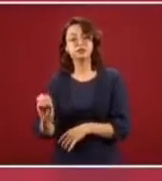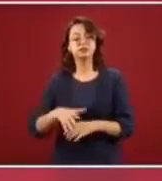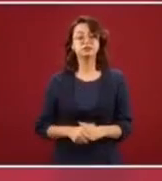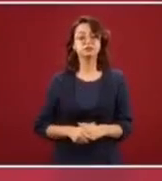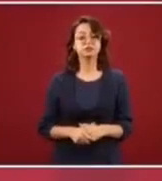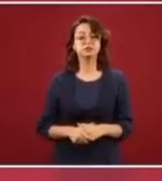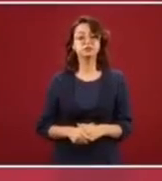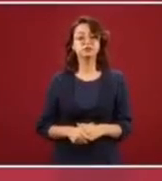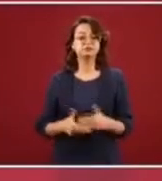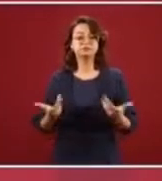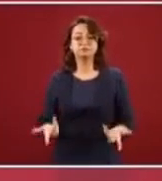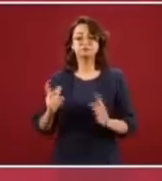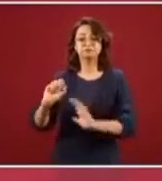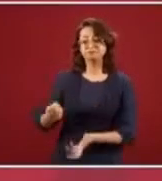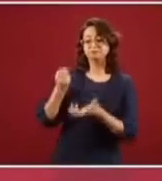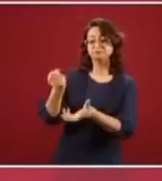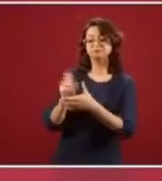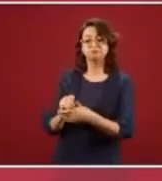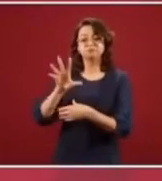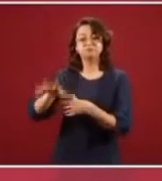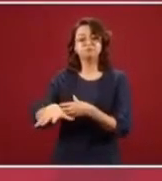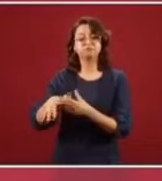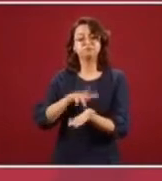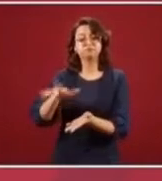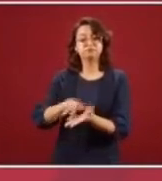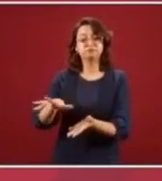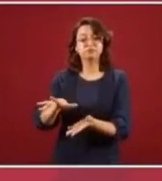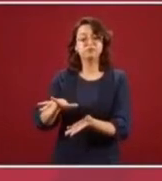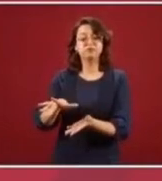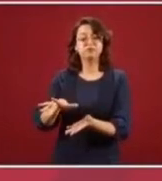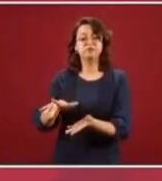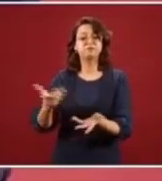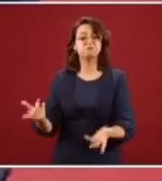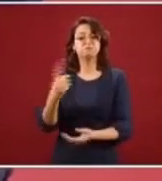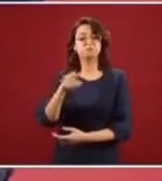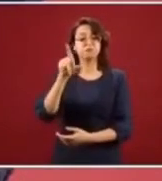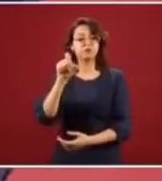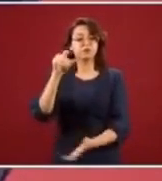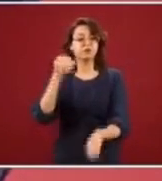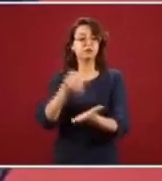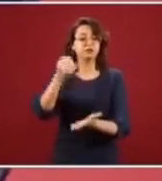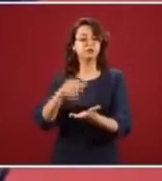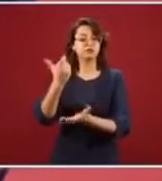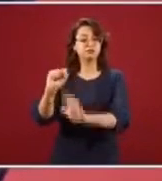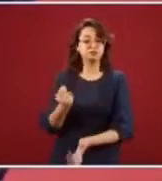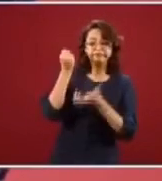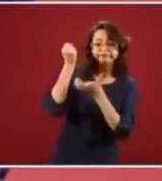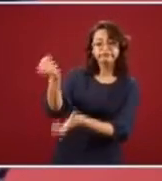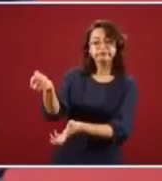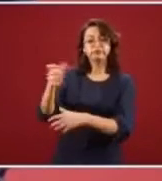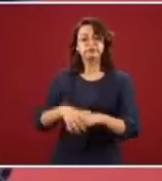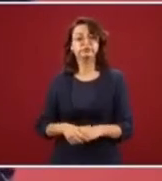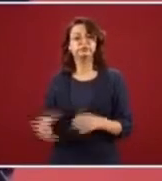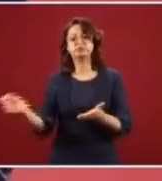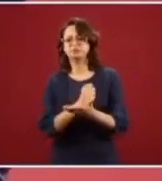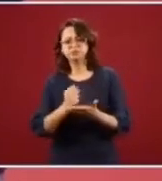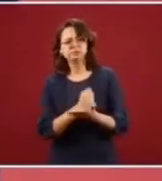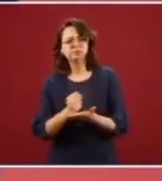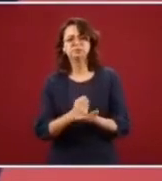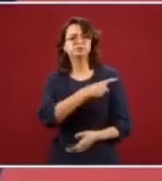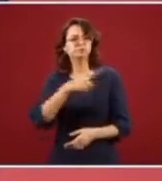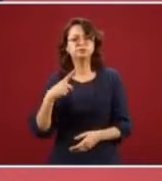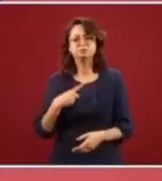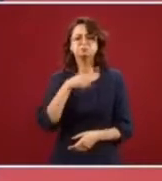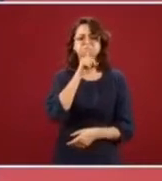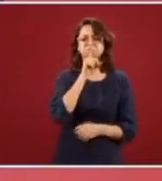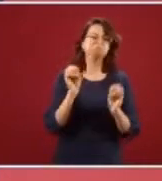y se trata de una inversión pública de más de 120 mil millones de pesos no es crédito no es